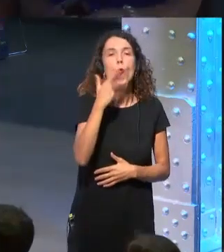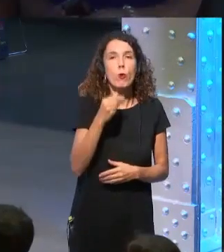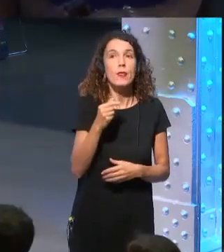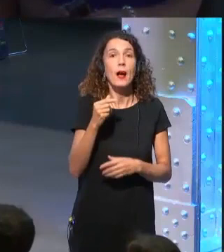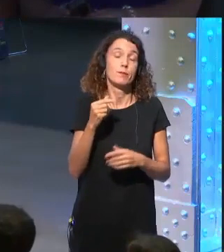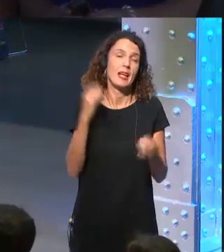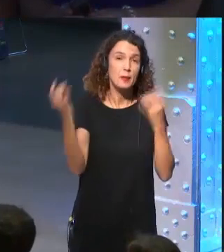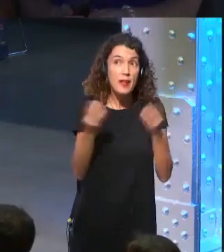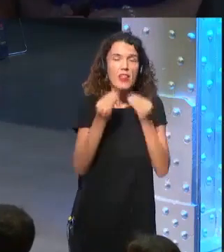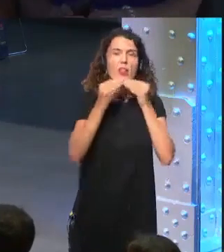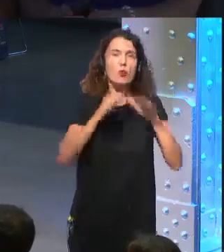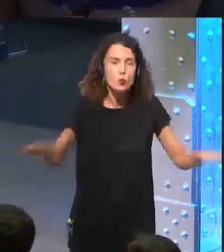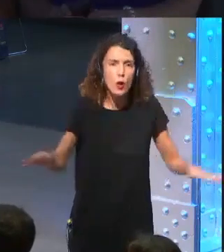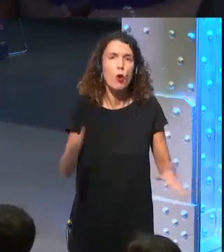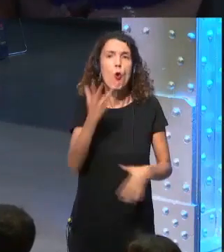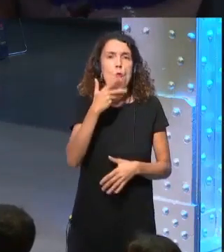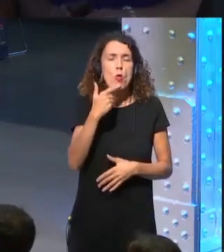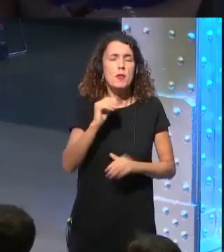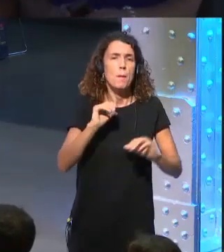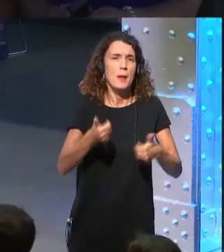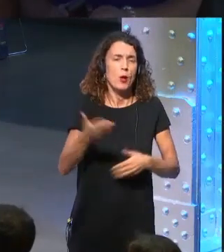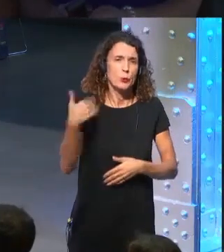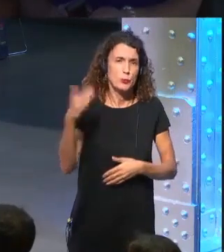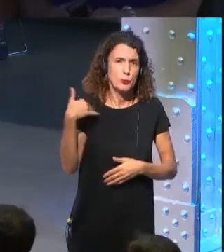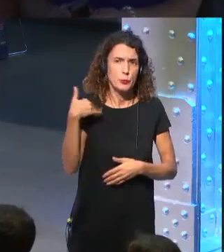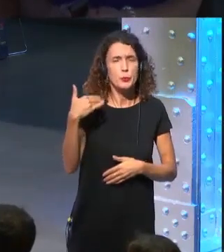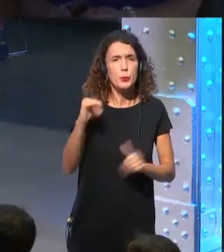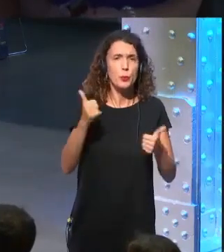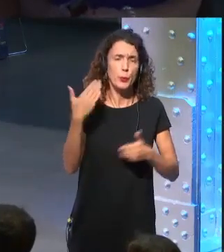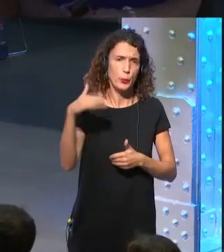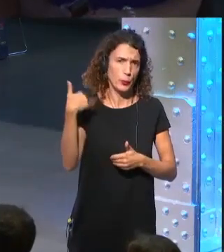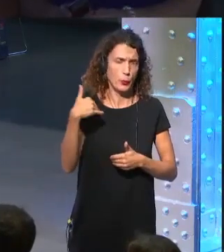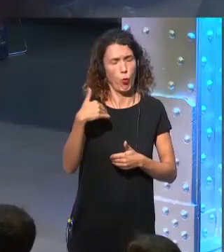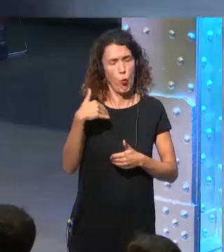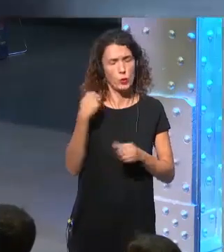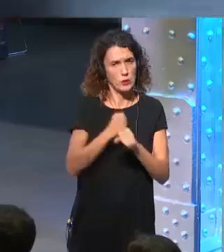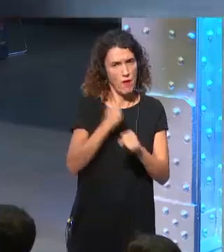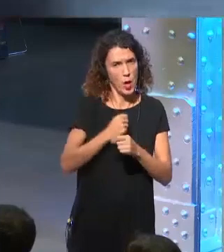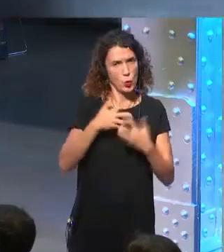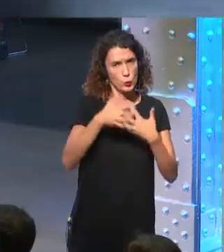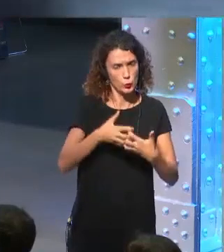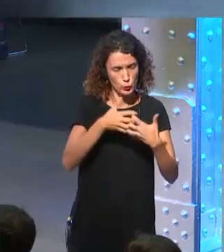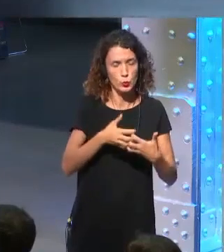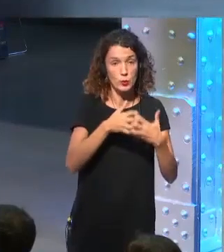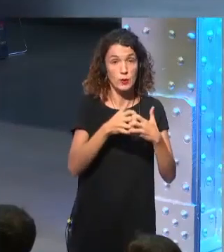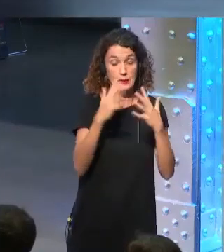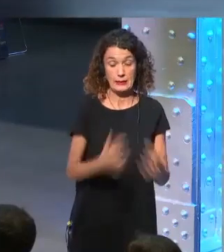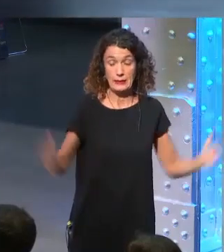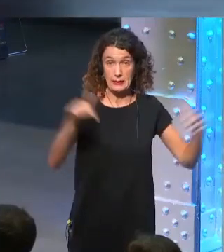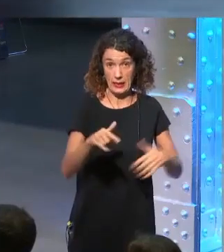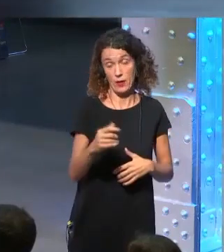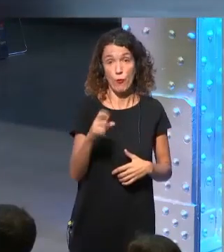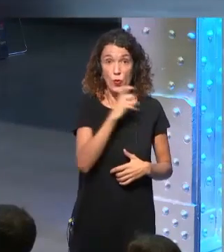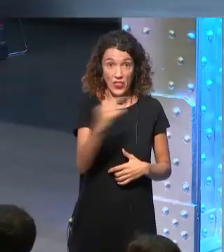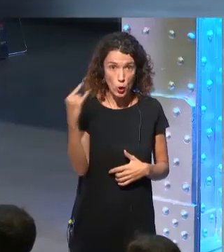difusora del conocimiento emprendida con ahínco por Mary Beard. Esta sede está relacionada con la